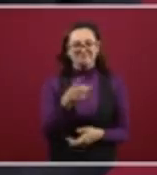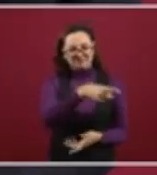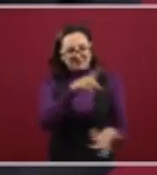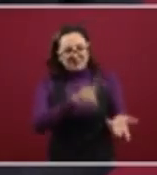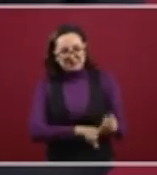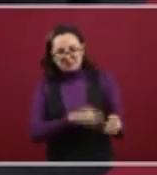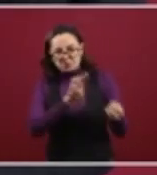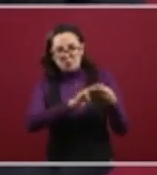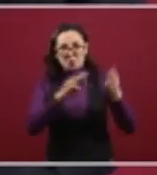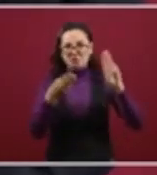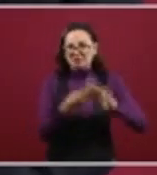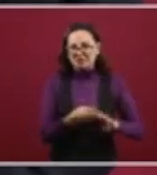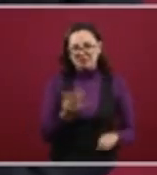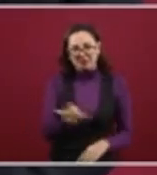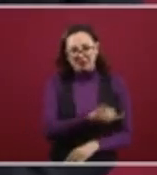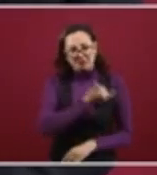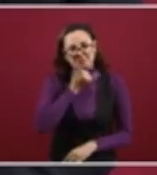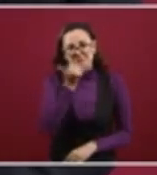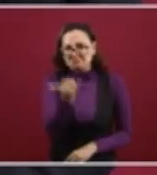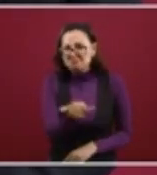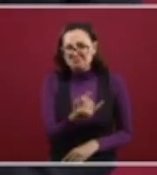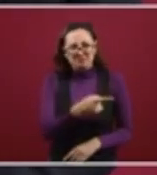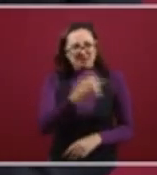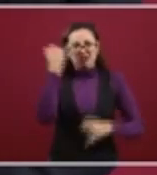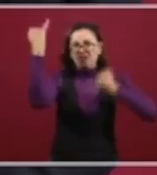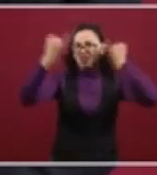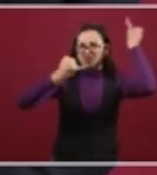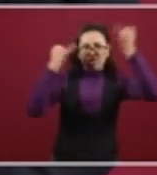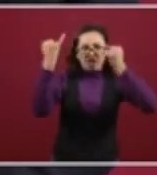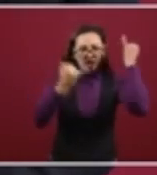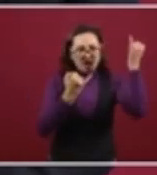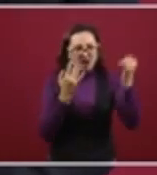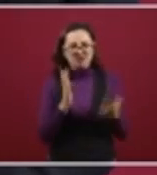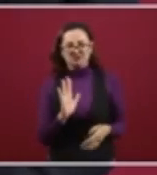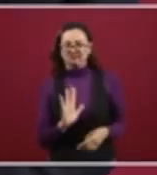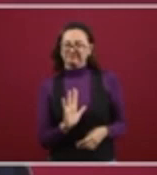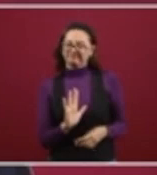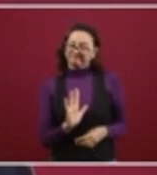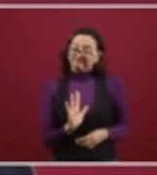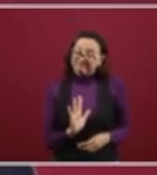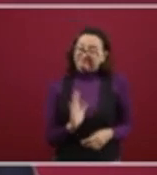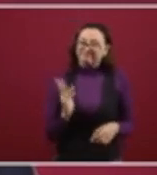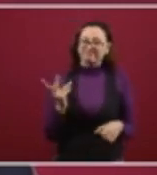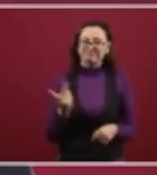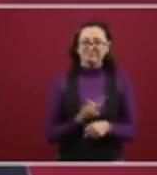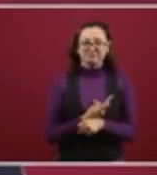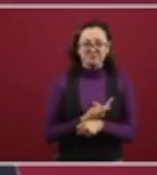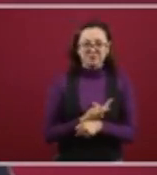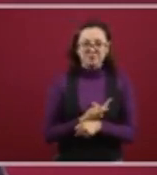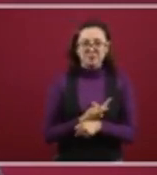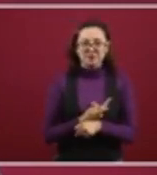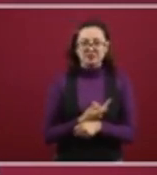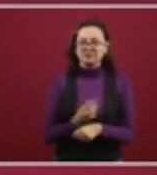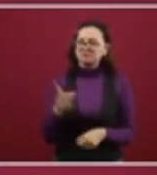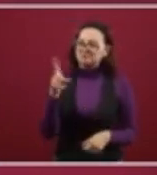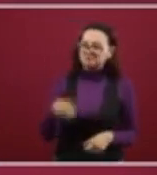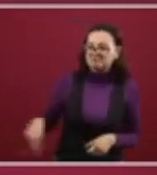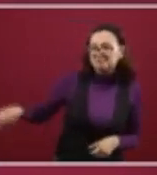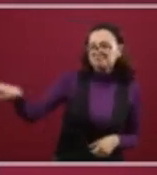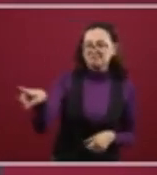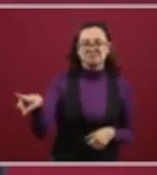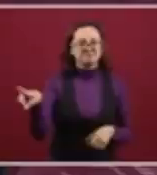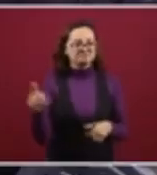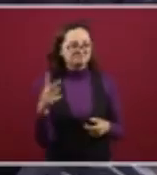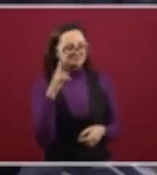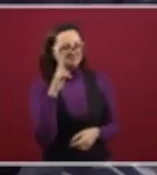causas justas, si no se defienden causas justas, lo que recogen